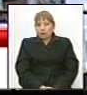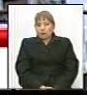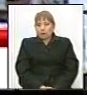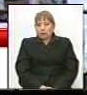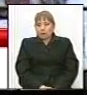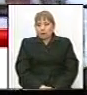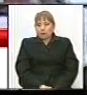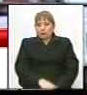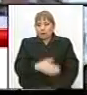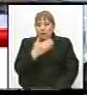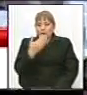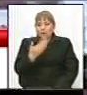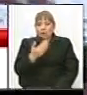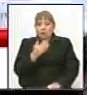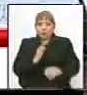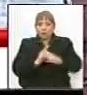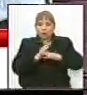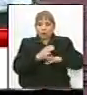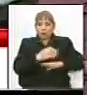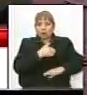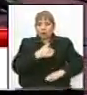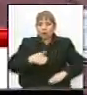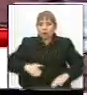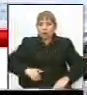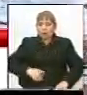Para que responda. A través de la presidencia,